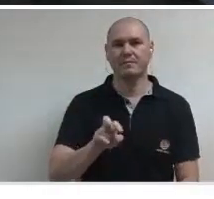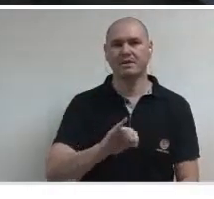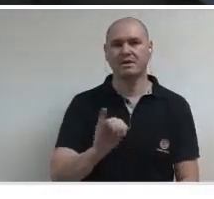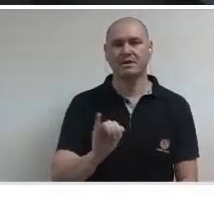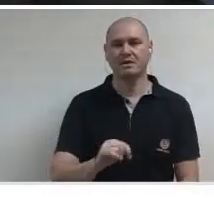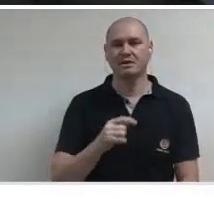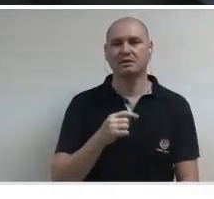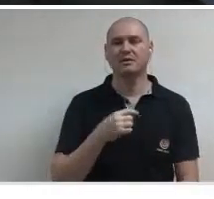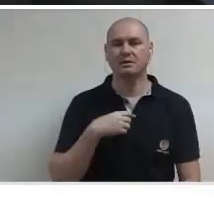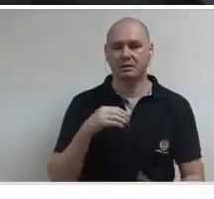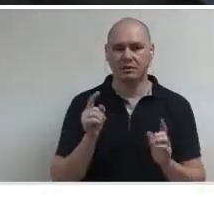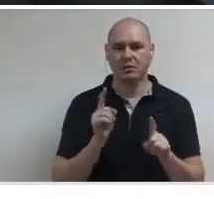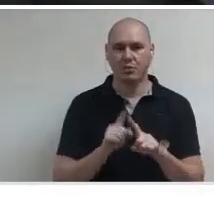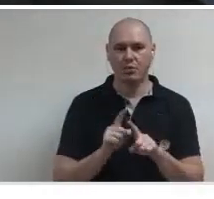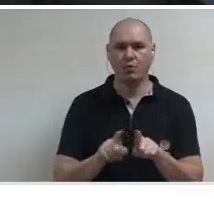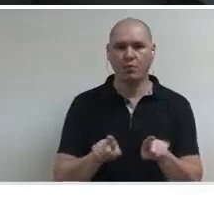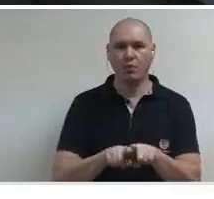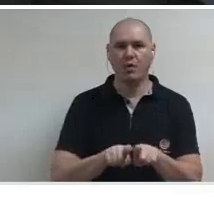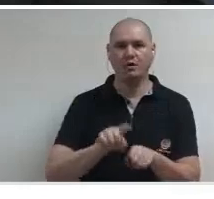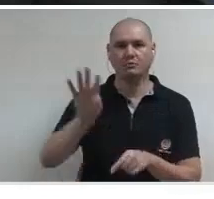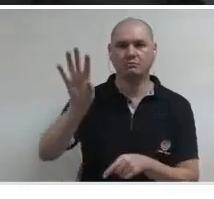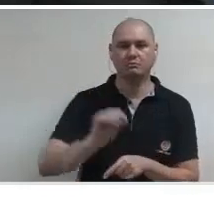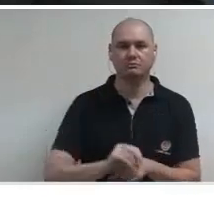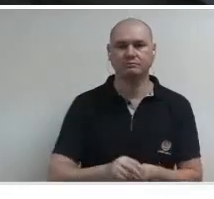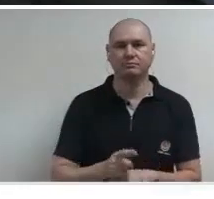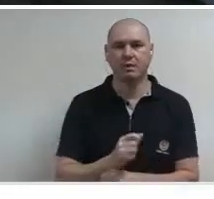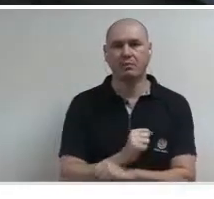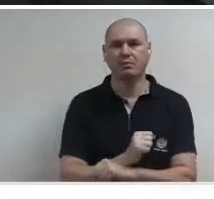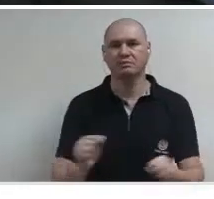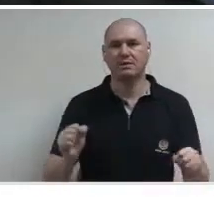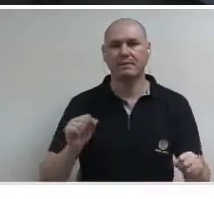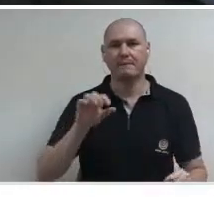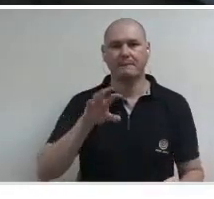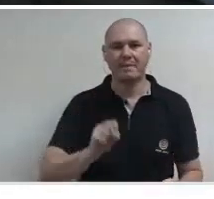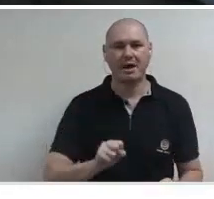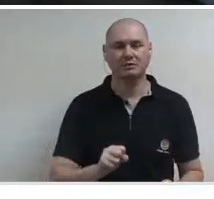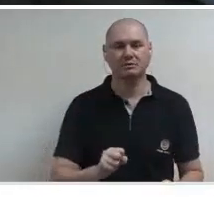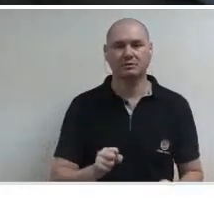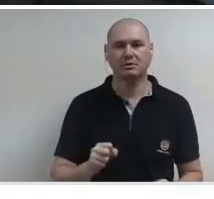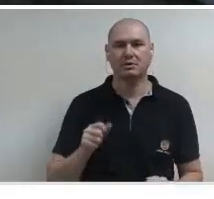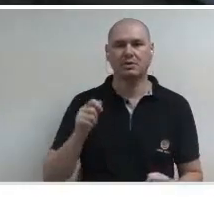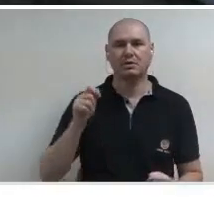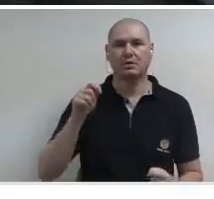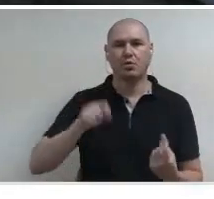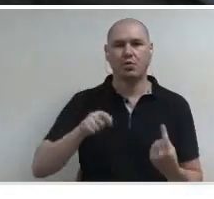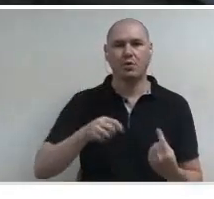aguye ministro Ramírez Candia PABI o PSABI oñe ecurice